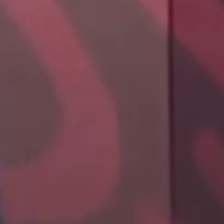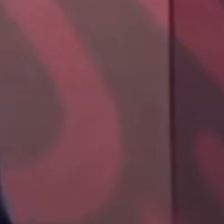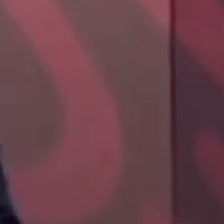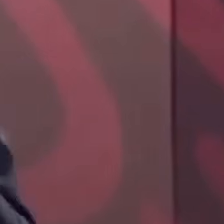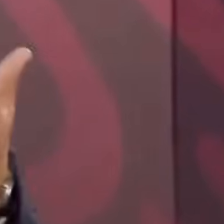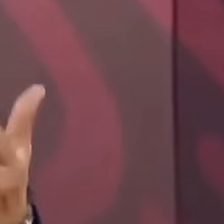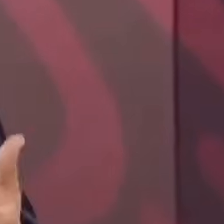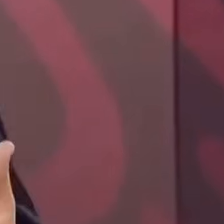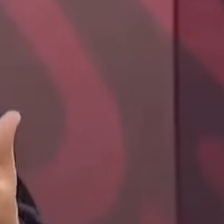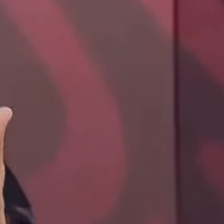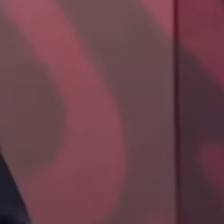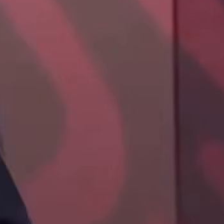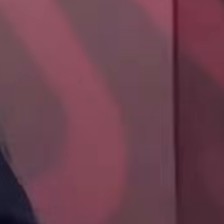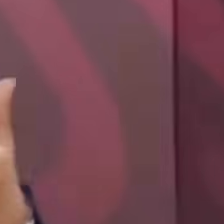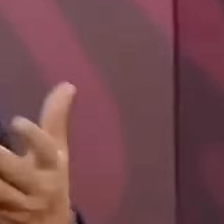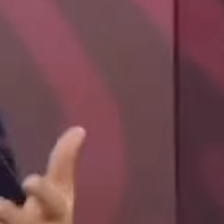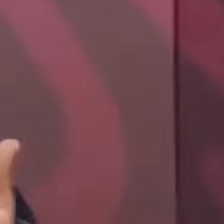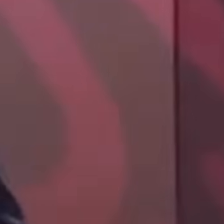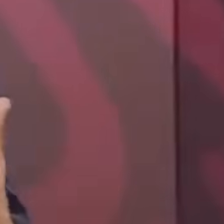Nosotros podemos